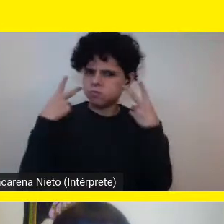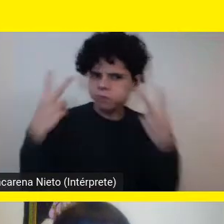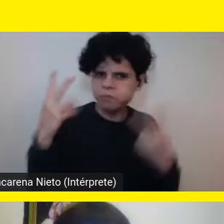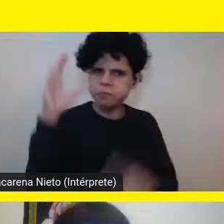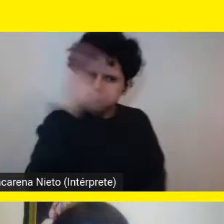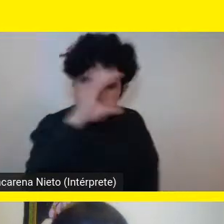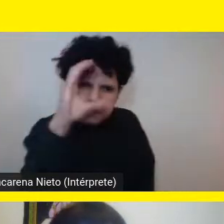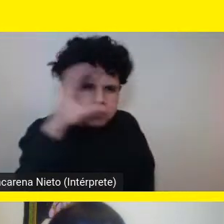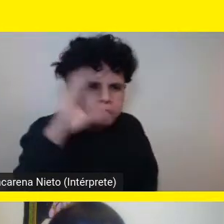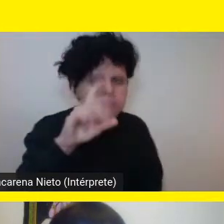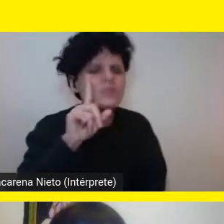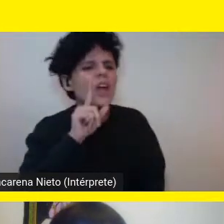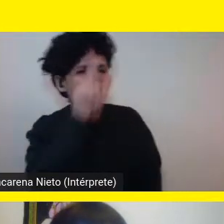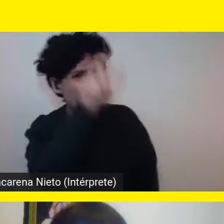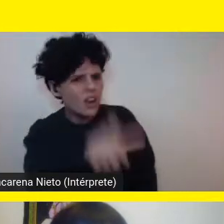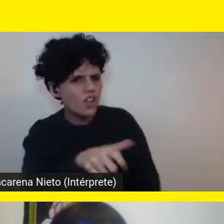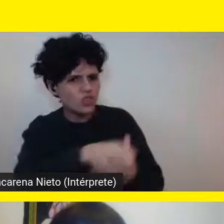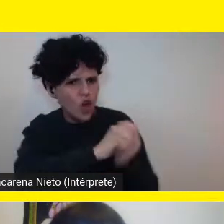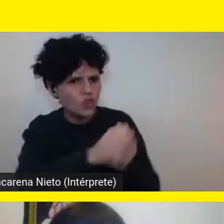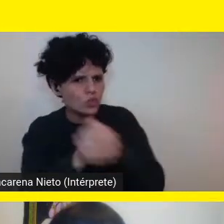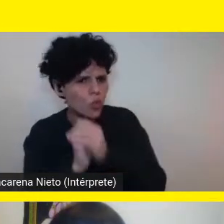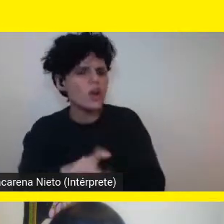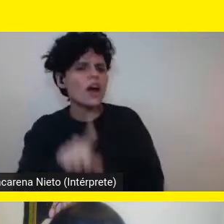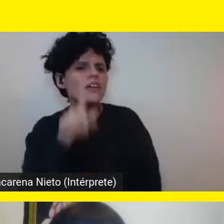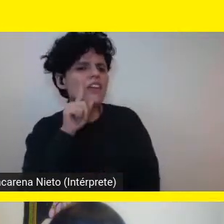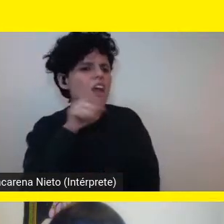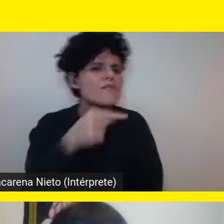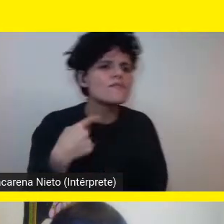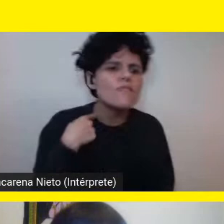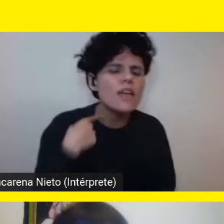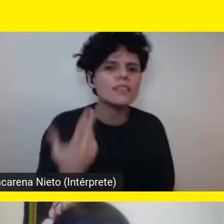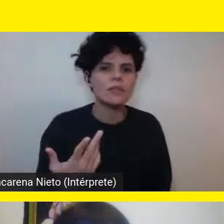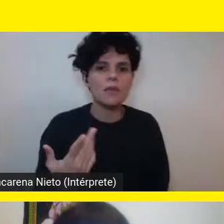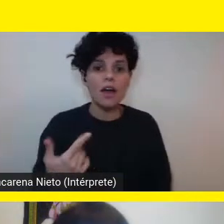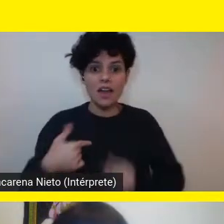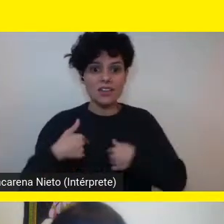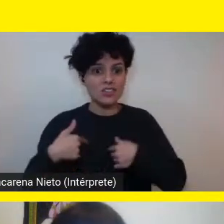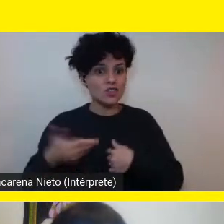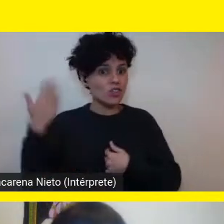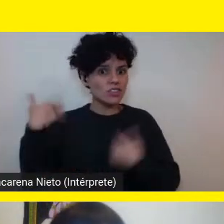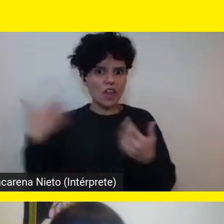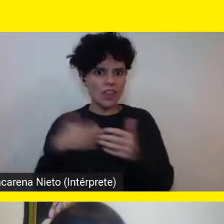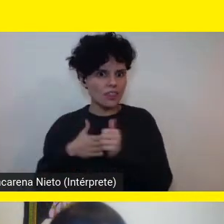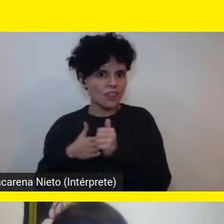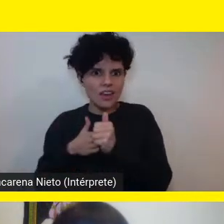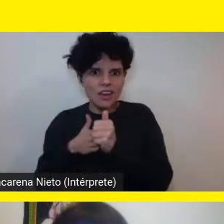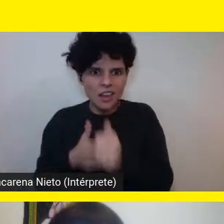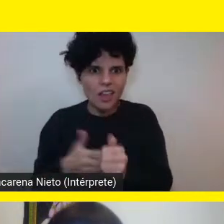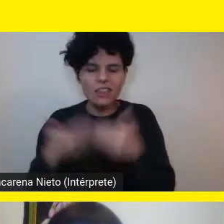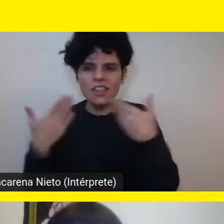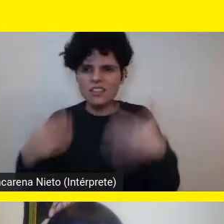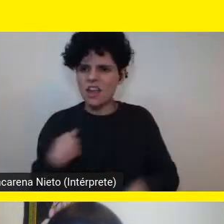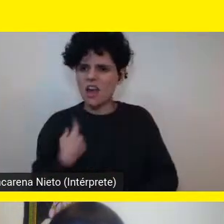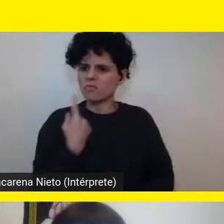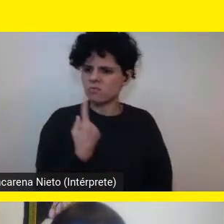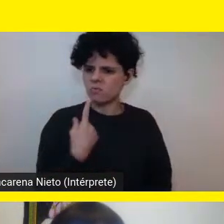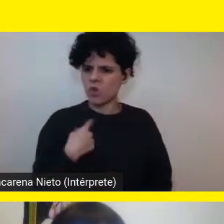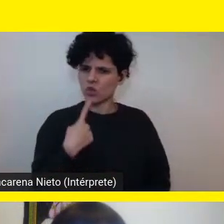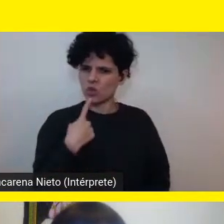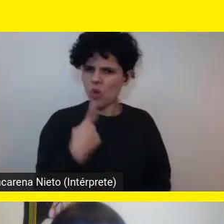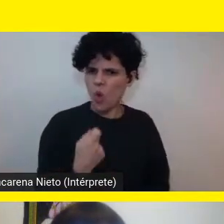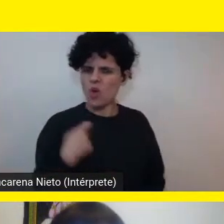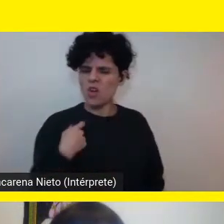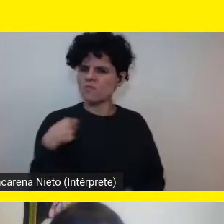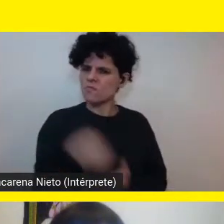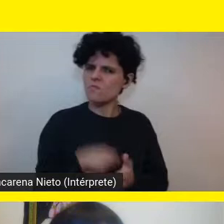Balech. Y yo, la dirigente, la que ya había aprendido a protegerse y a existir a partir